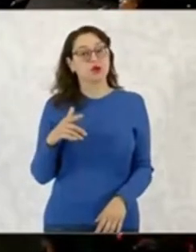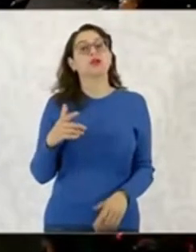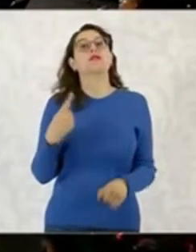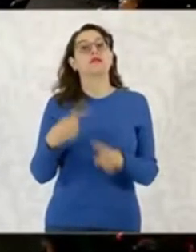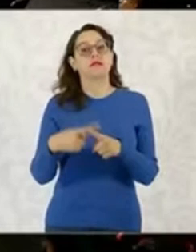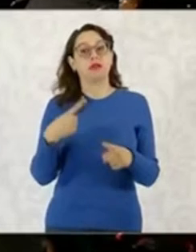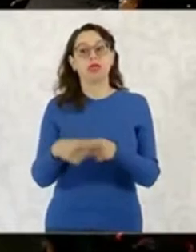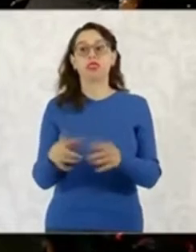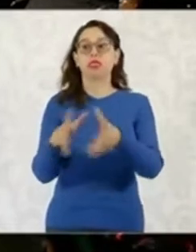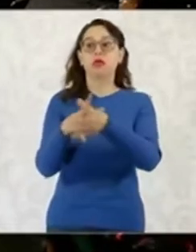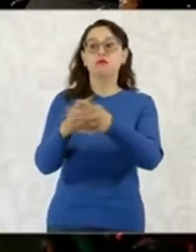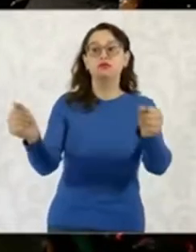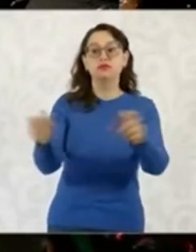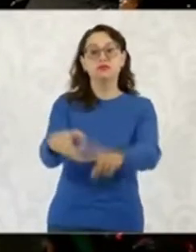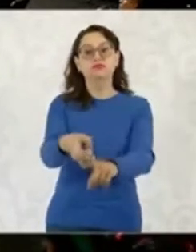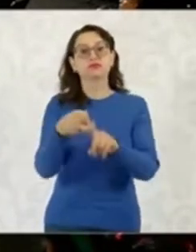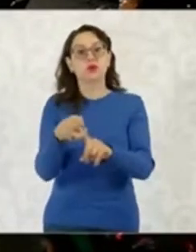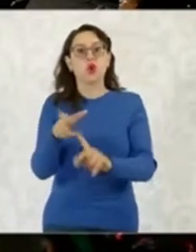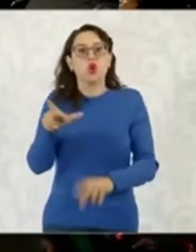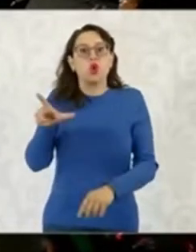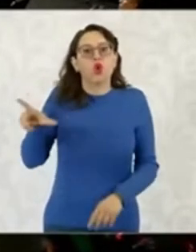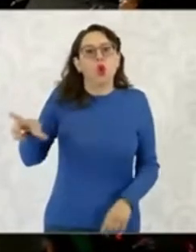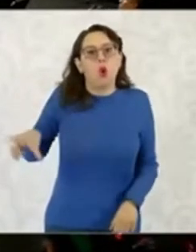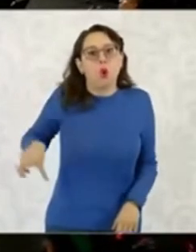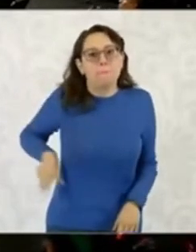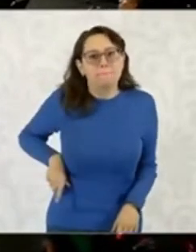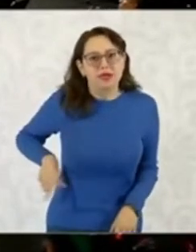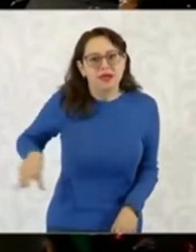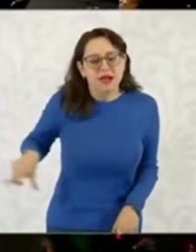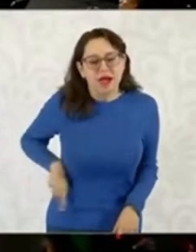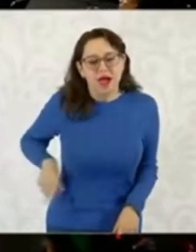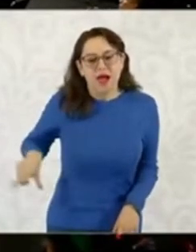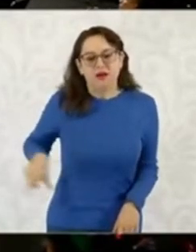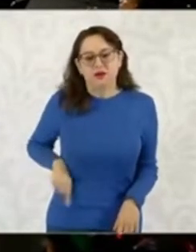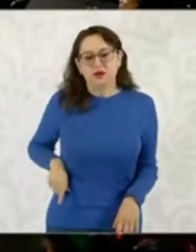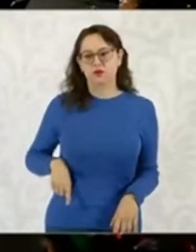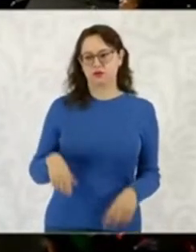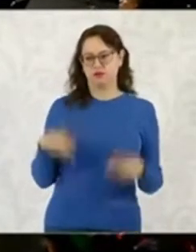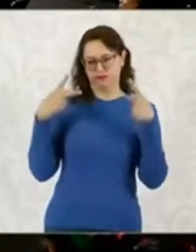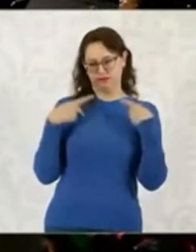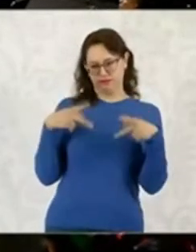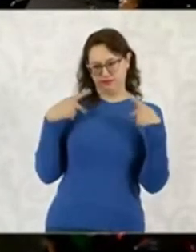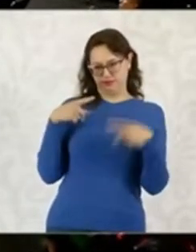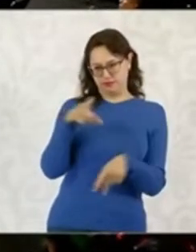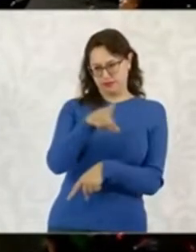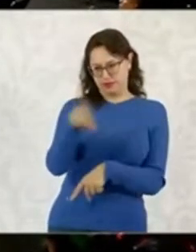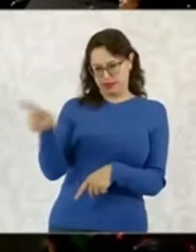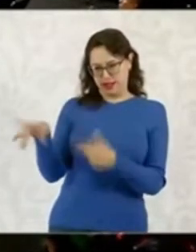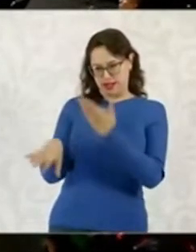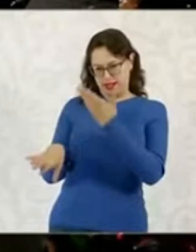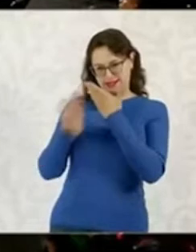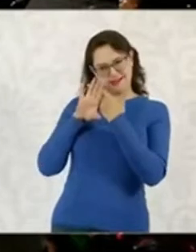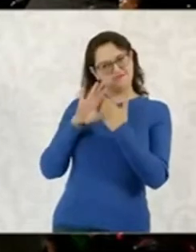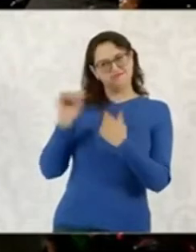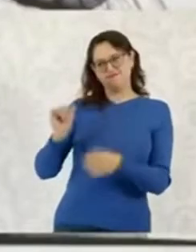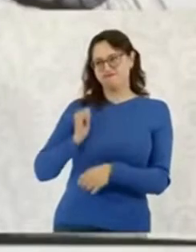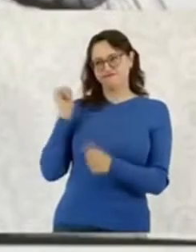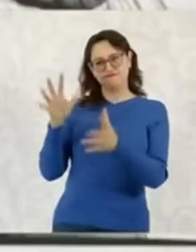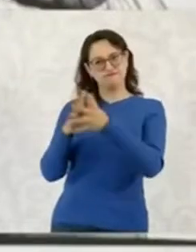gobierno desaparecía a personas que políticamente estaban en contra del gobierno.